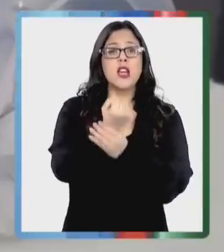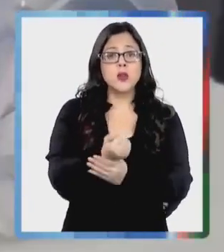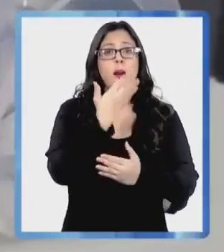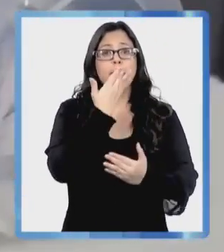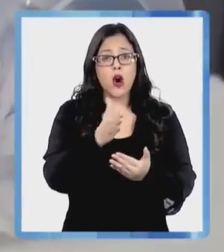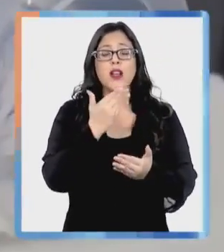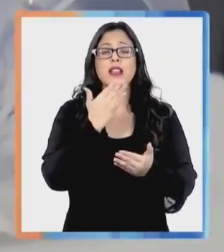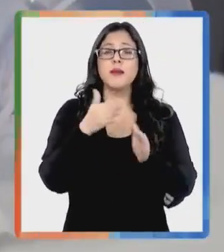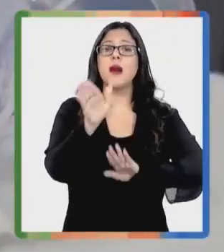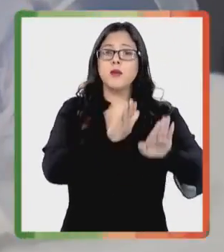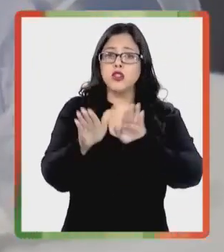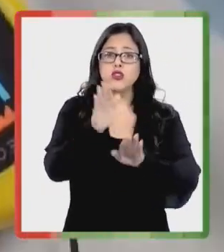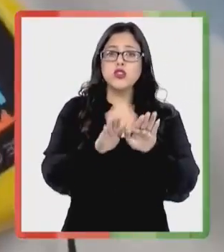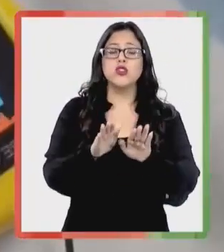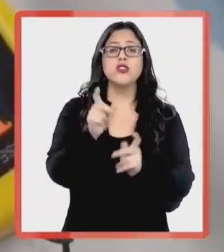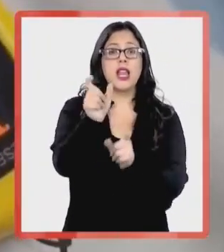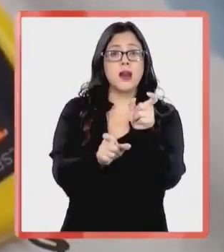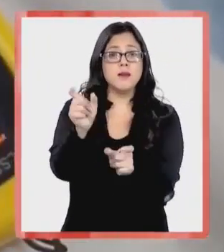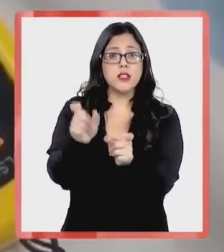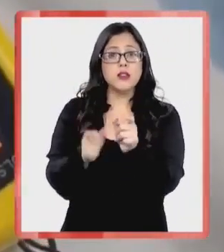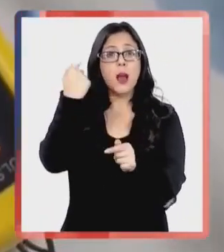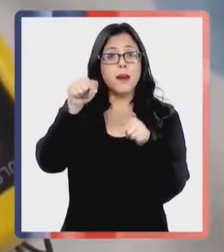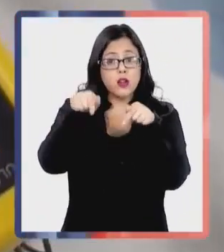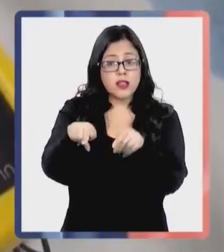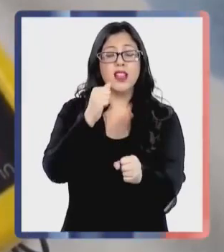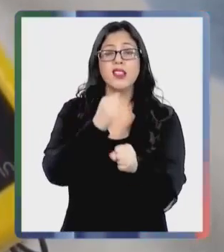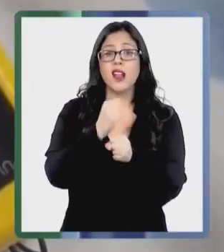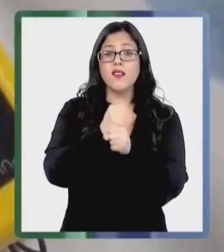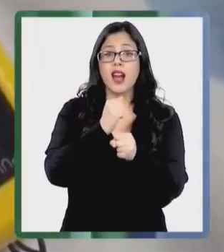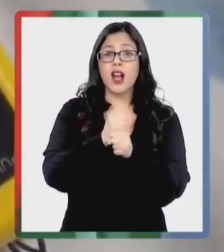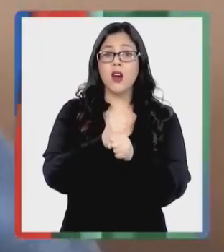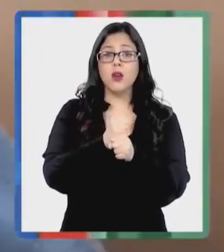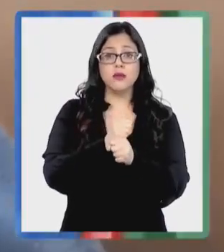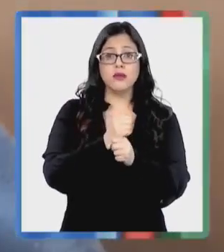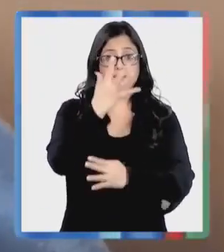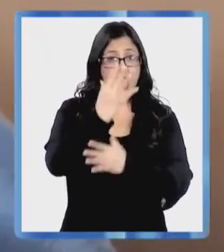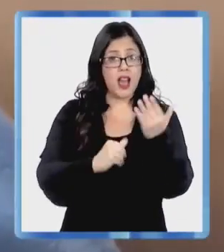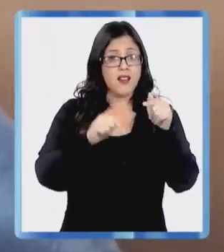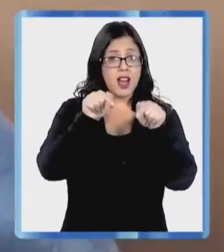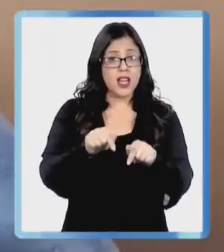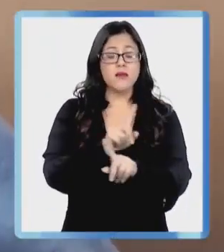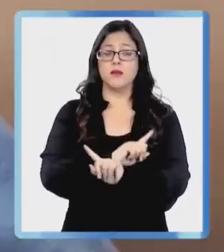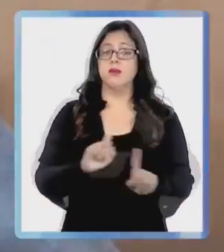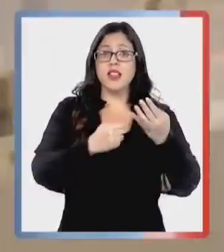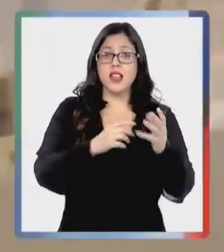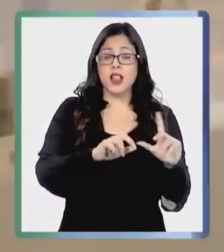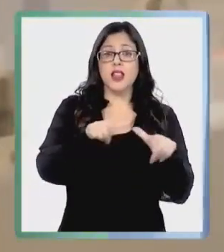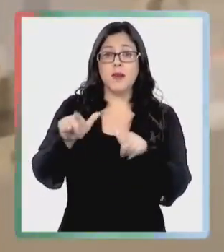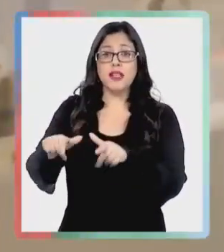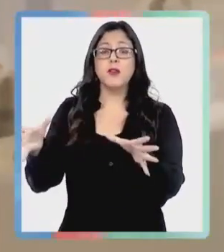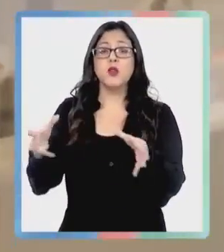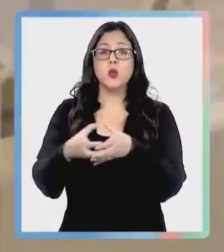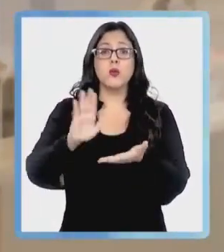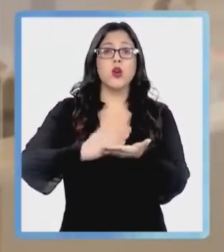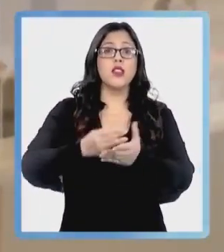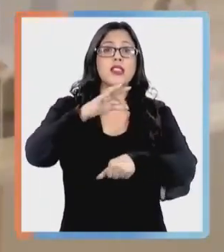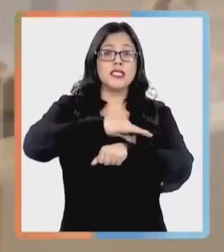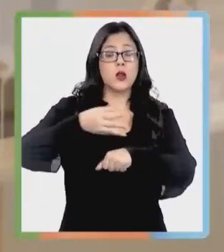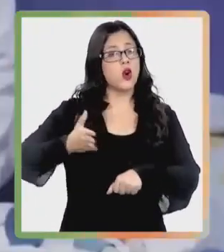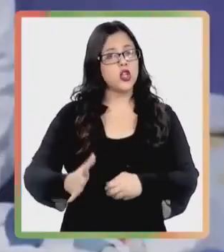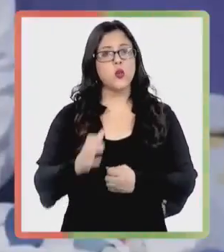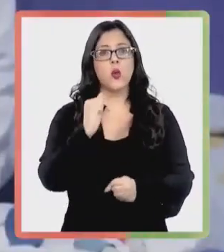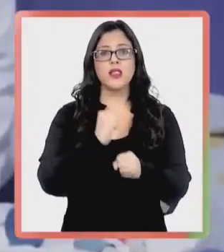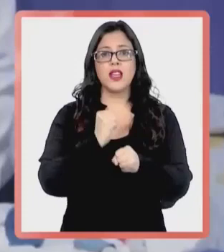la mejora y protección de la ciudadanía, pero estos trabajos no terminan aquí. Un equipo de salud que no deja